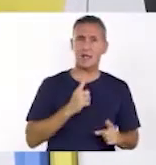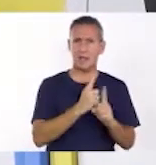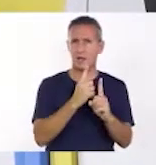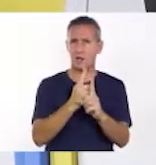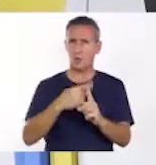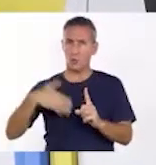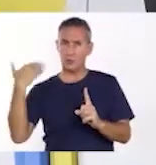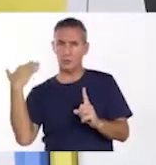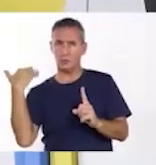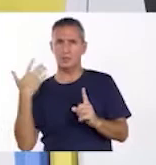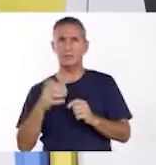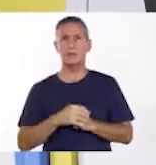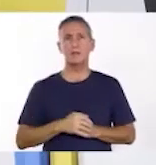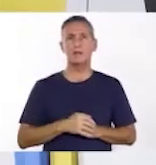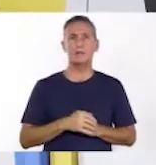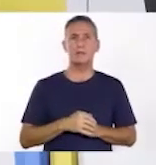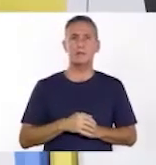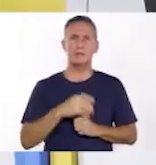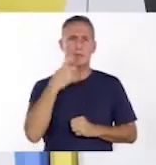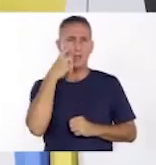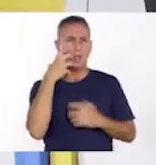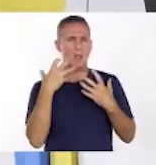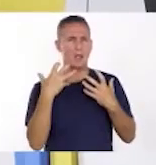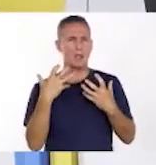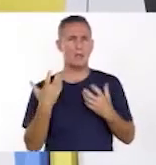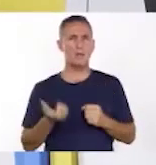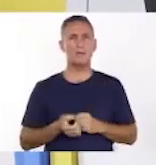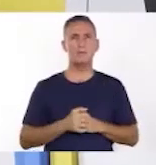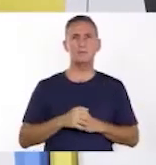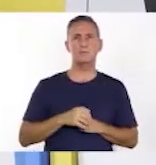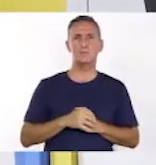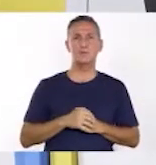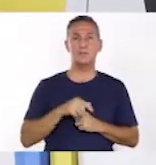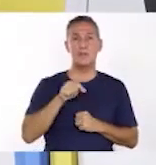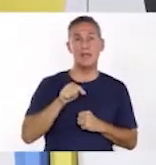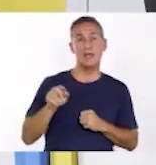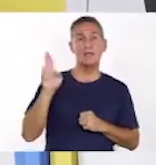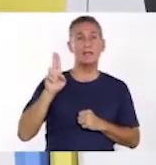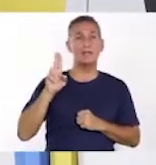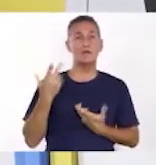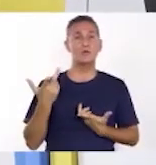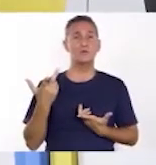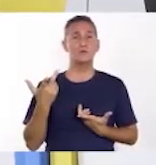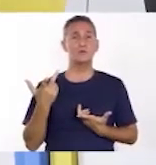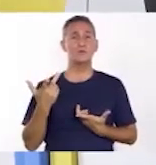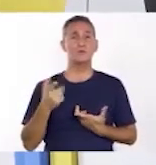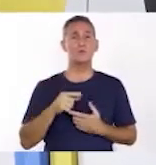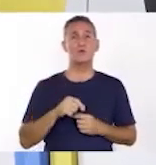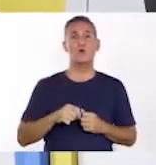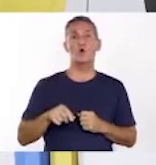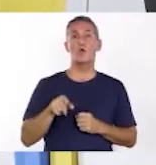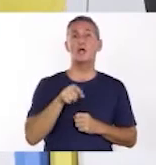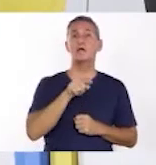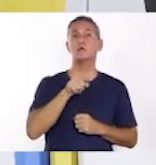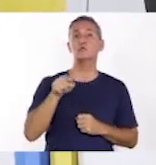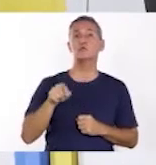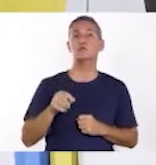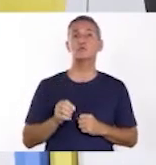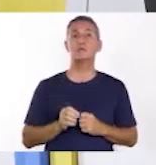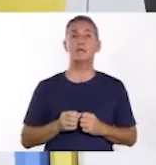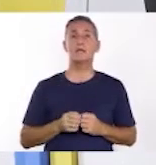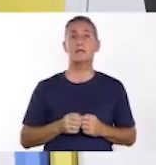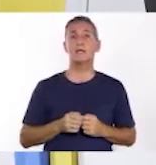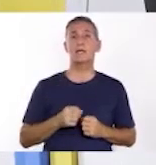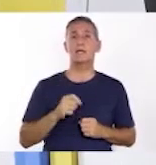anteriores. Pero es algo importante, estas unidades son las que ustedes van a llevar a